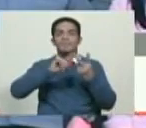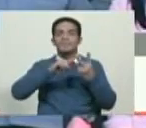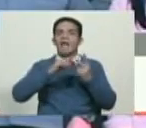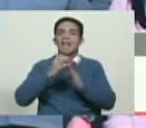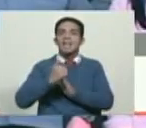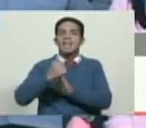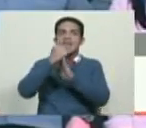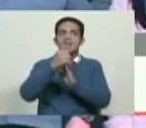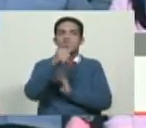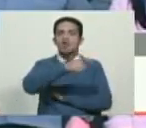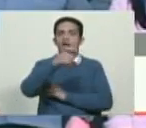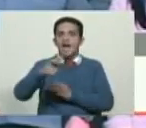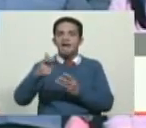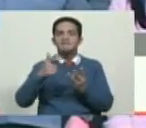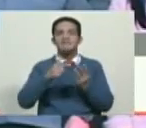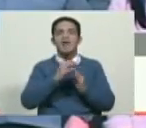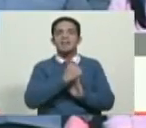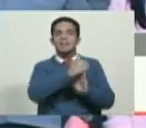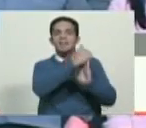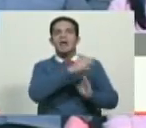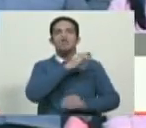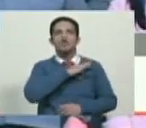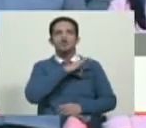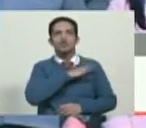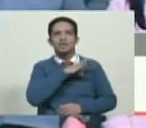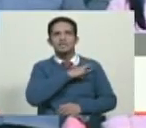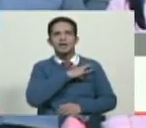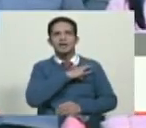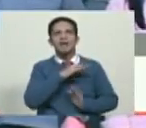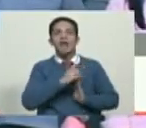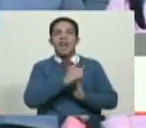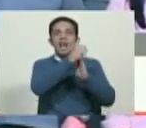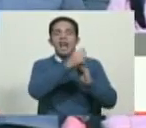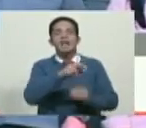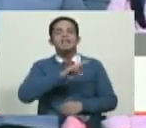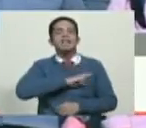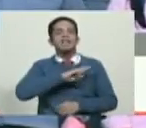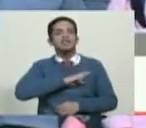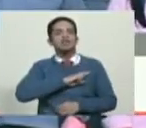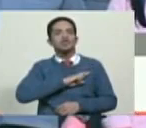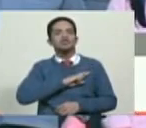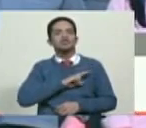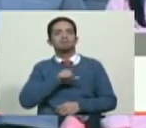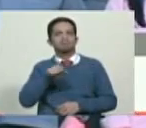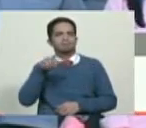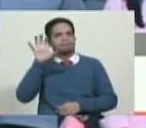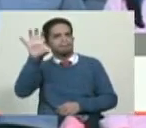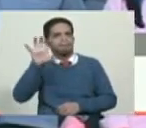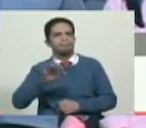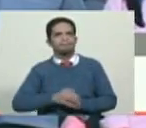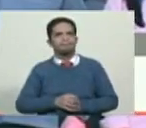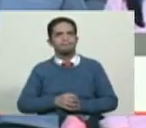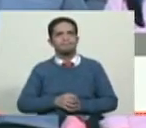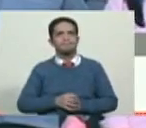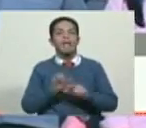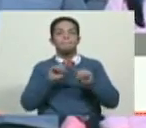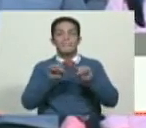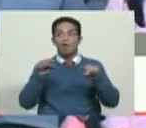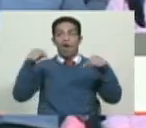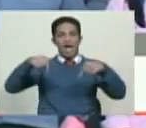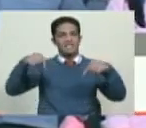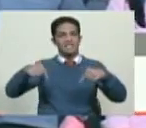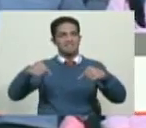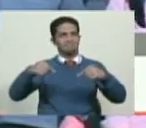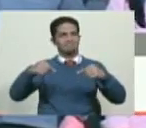civil, en el liderazgo social, en el liderazgo religioso del país. Pero aquí en este patio del